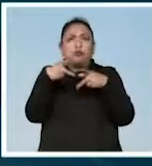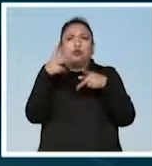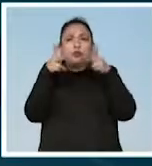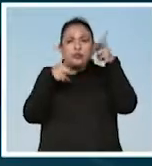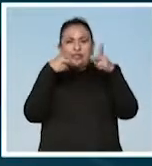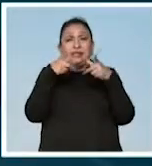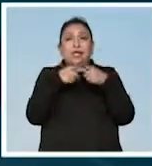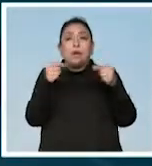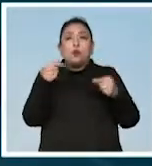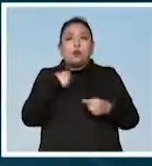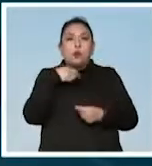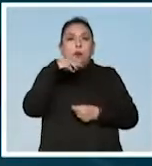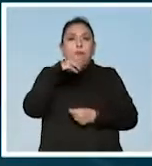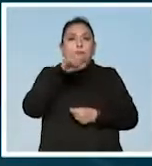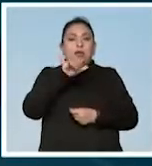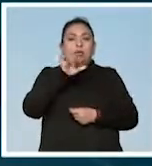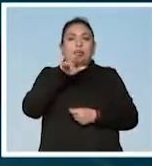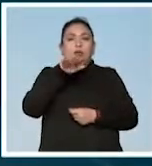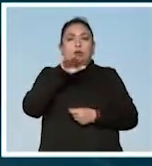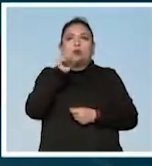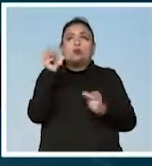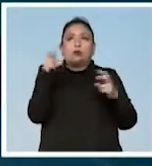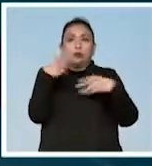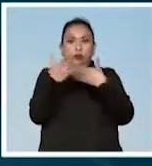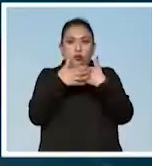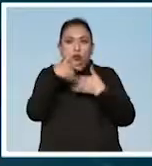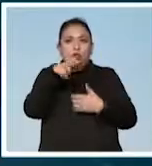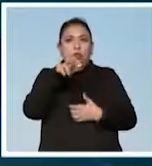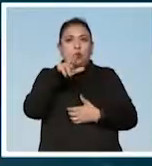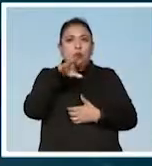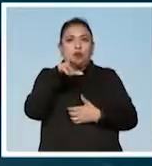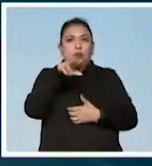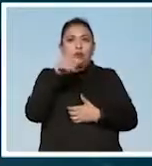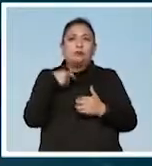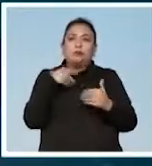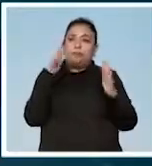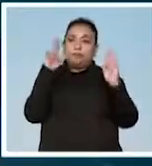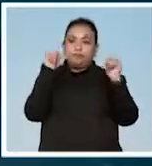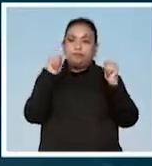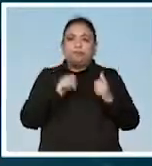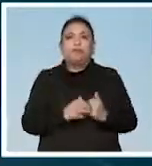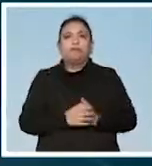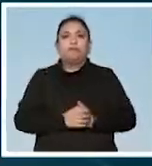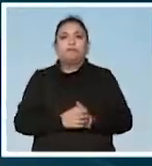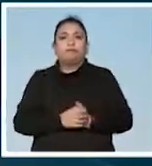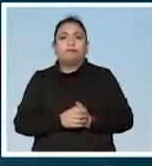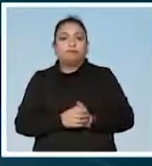Yo soy Miri Murasaki y nos vemos a la próxima por Rincón Nippon. ¡Sayonara!